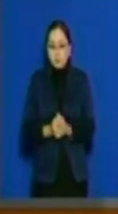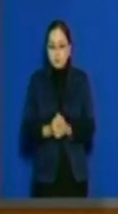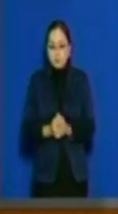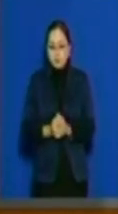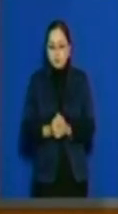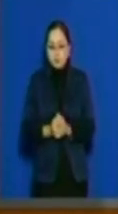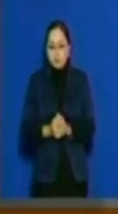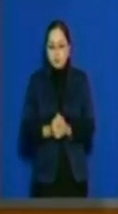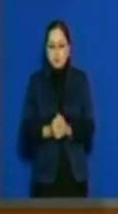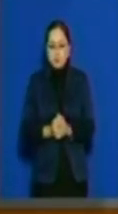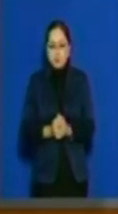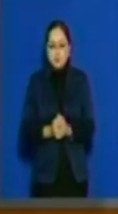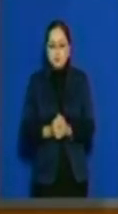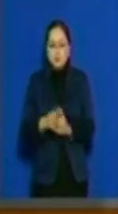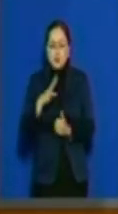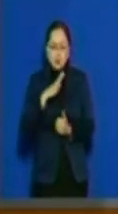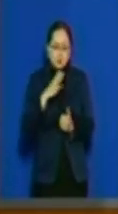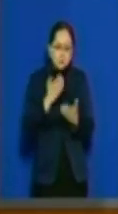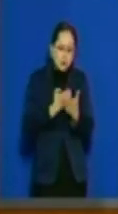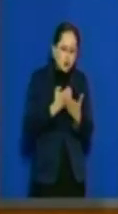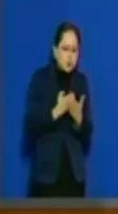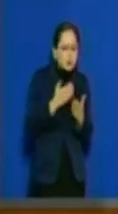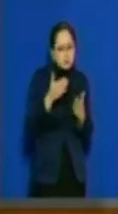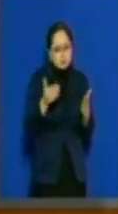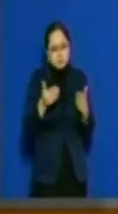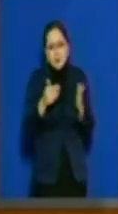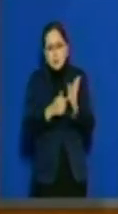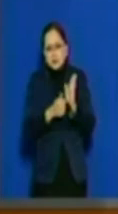una economía en la presentación,